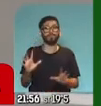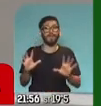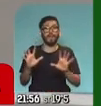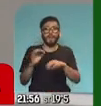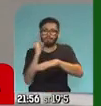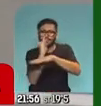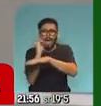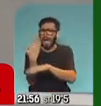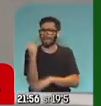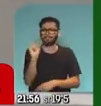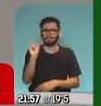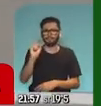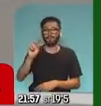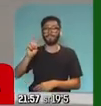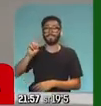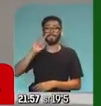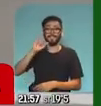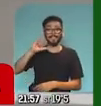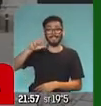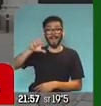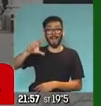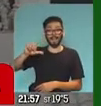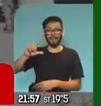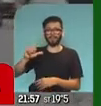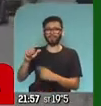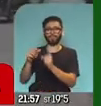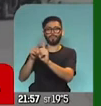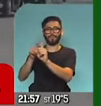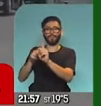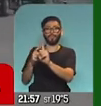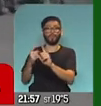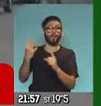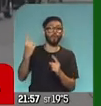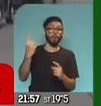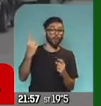de vacancia por presuntos